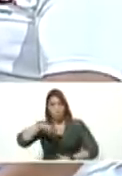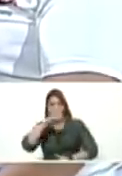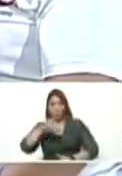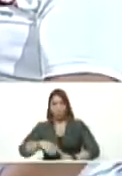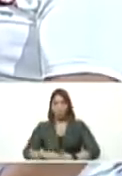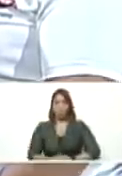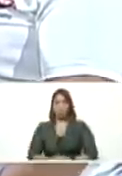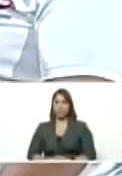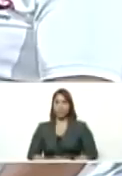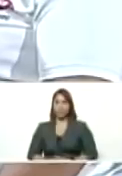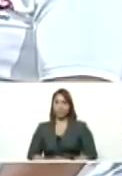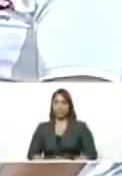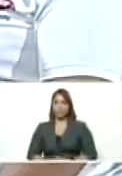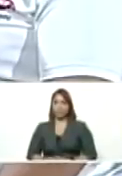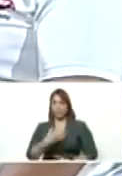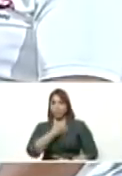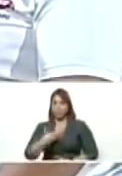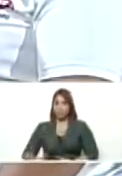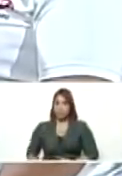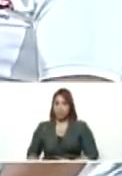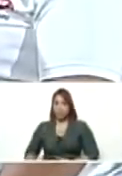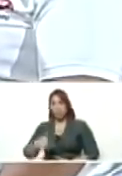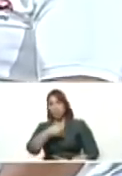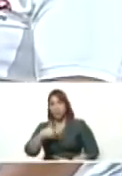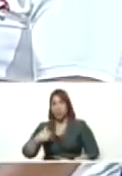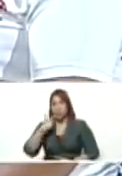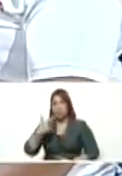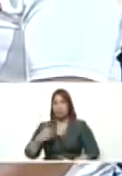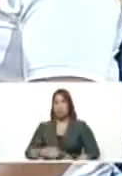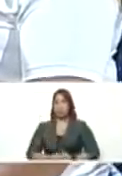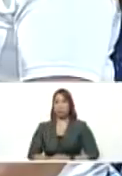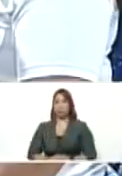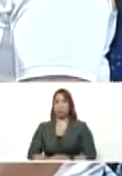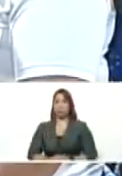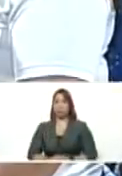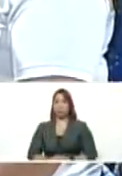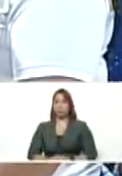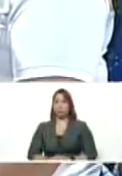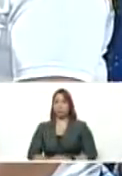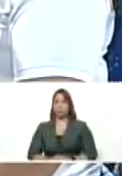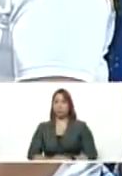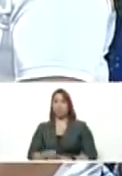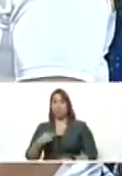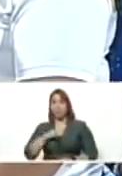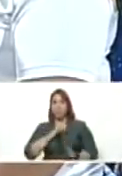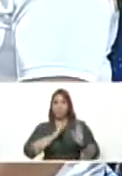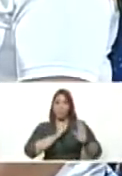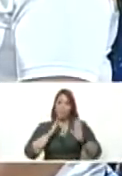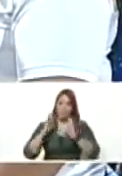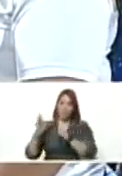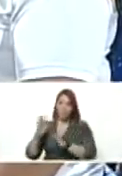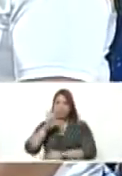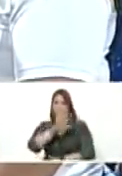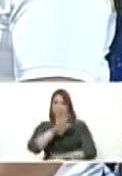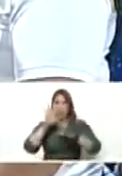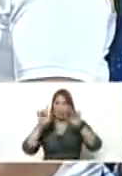cívico-militar. Así pues, mi presidente, quiero decirle que estamos organizados por